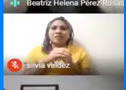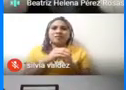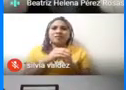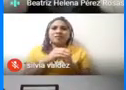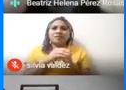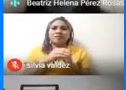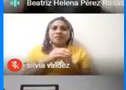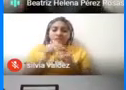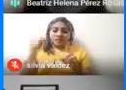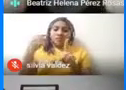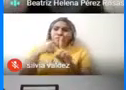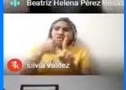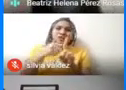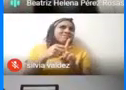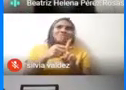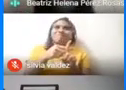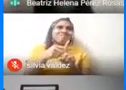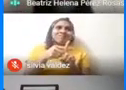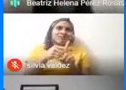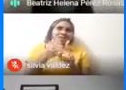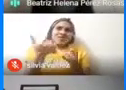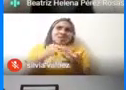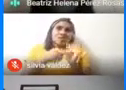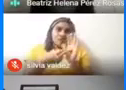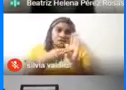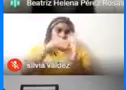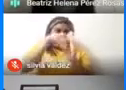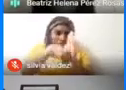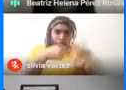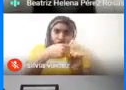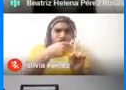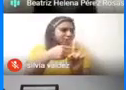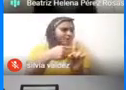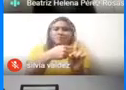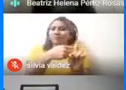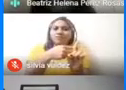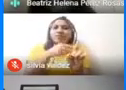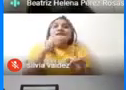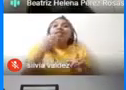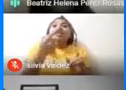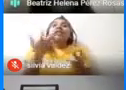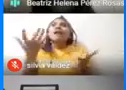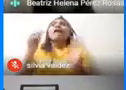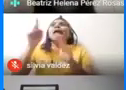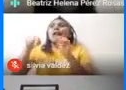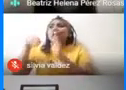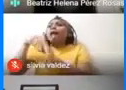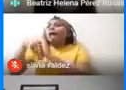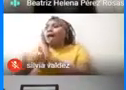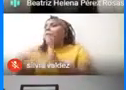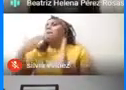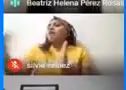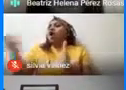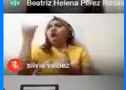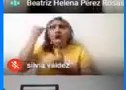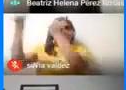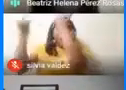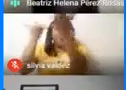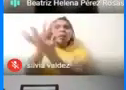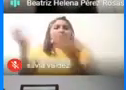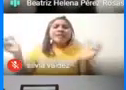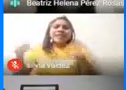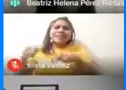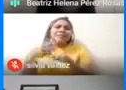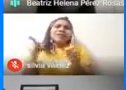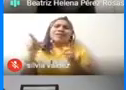de si esto es positivo, pues no podríamos decir que estar en crisis siempre va a ser positivo. Hay quienes dicen que de las crisis salieron los mejores inventos y demás, pero eso